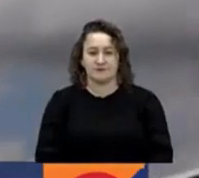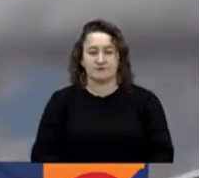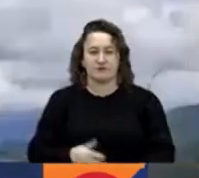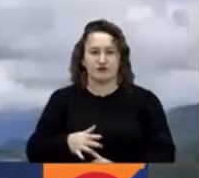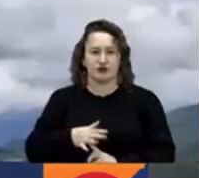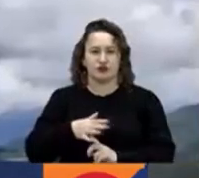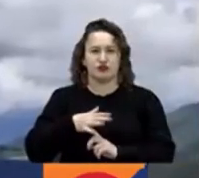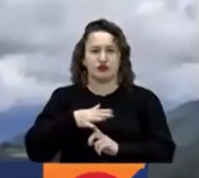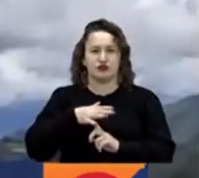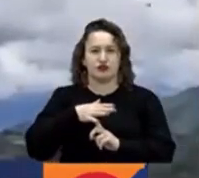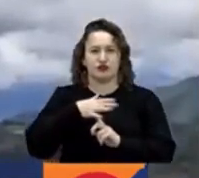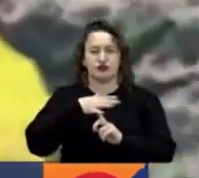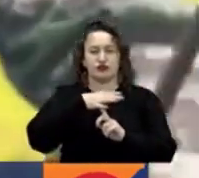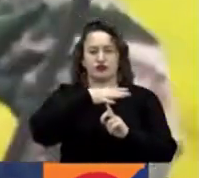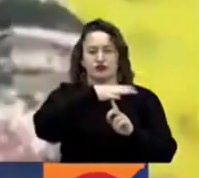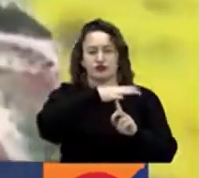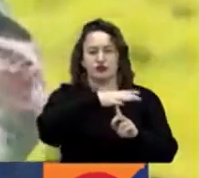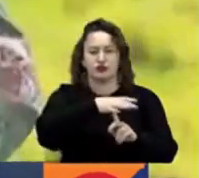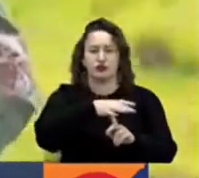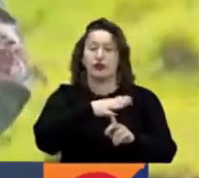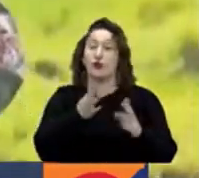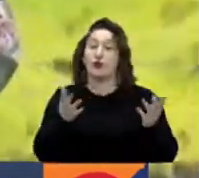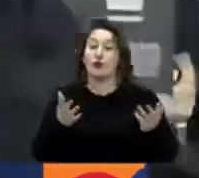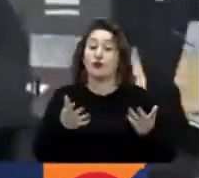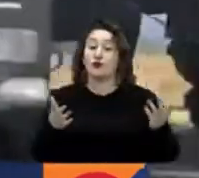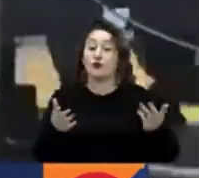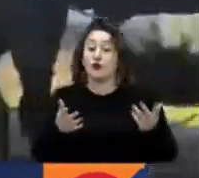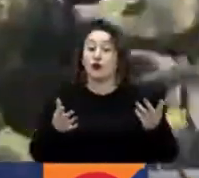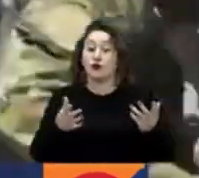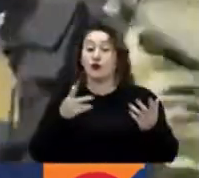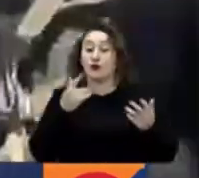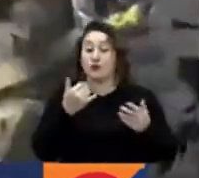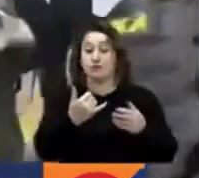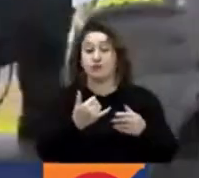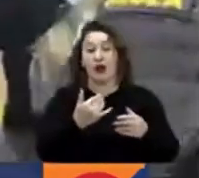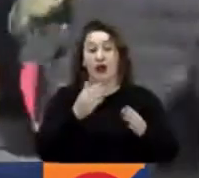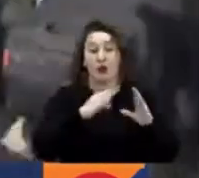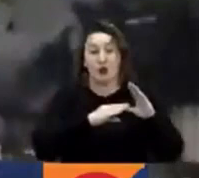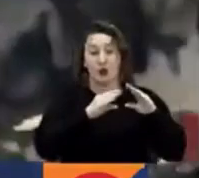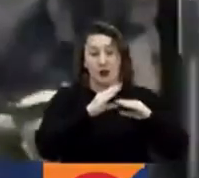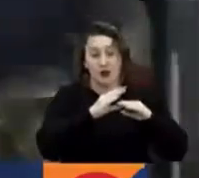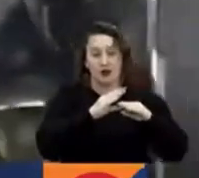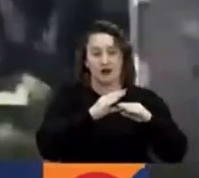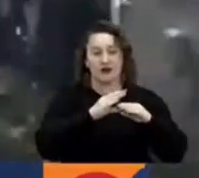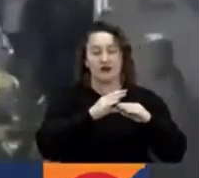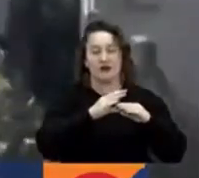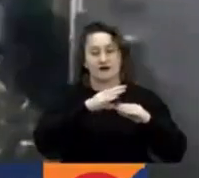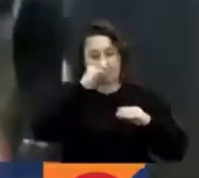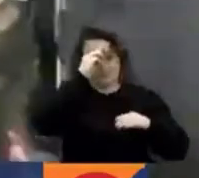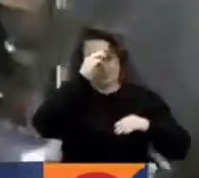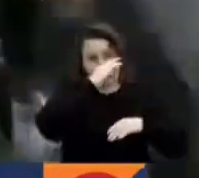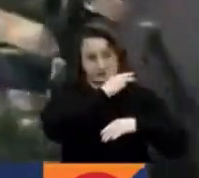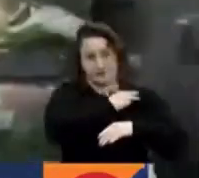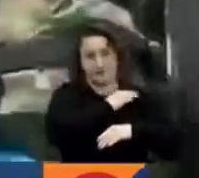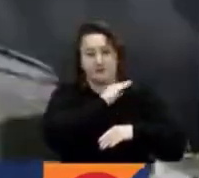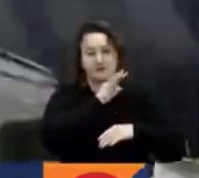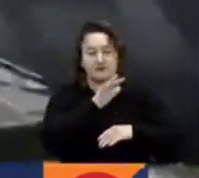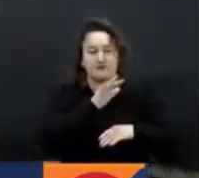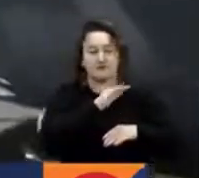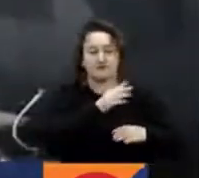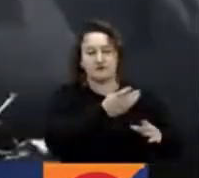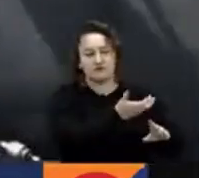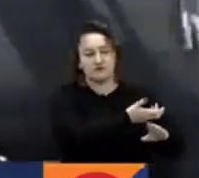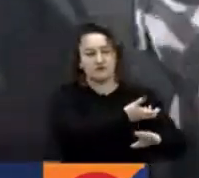helipuerto improvisado en el corregimiento de Piedra Sentada en Patía, Cauca, las tropas de la tercera división del ejército recogieron a